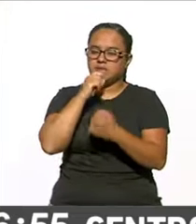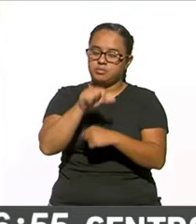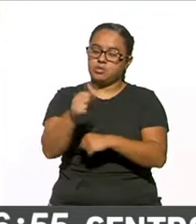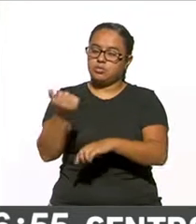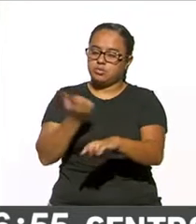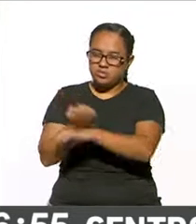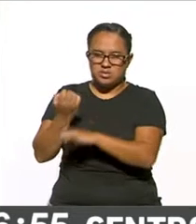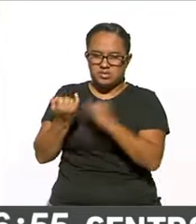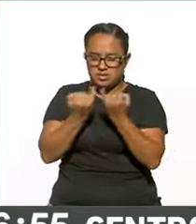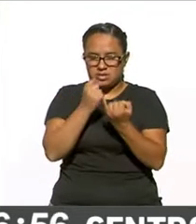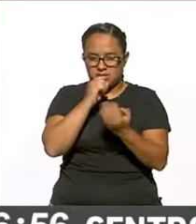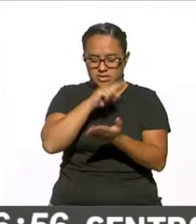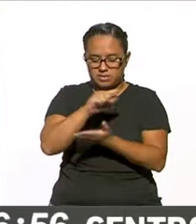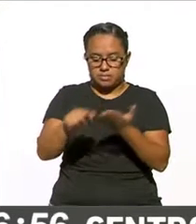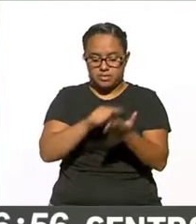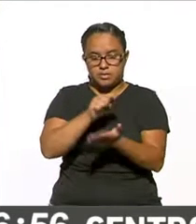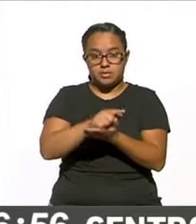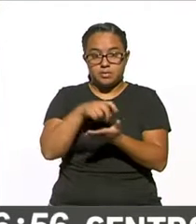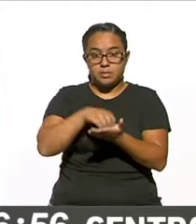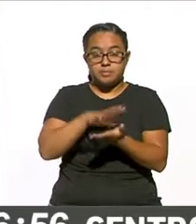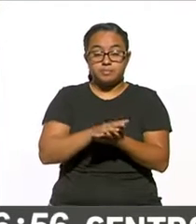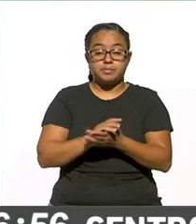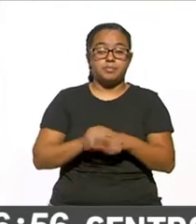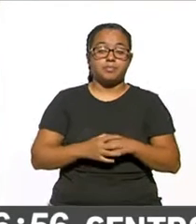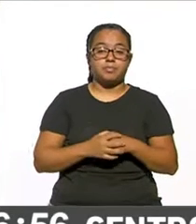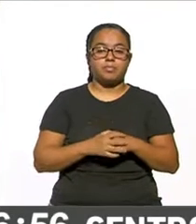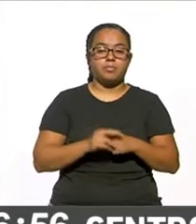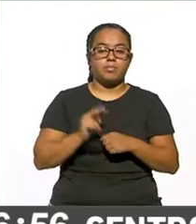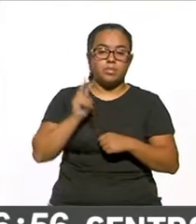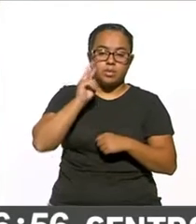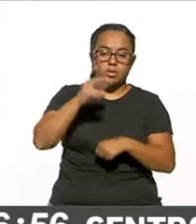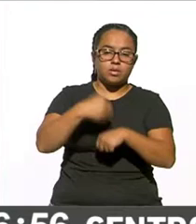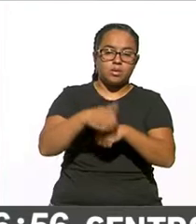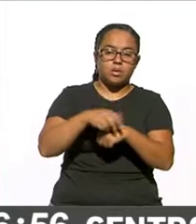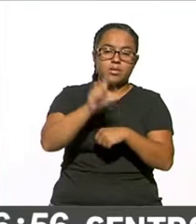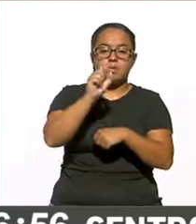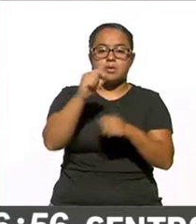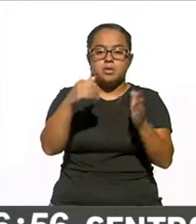estados a nivel nacional. Si ves, llegamos a números de